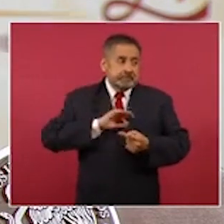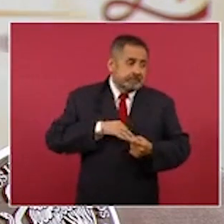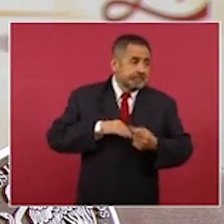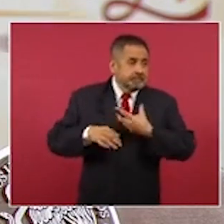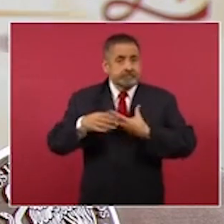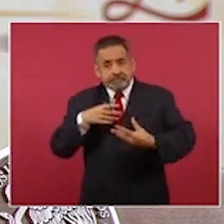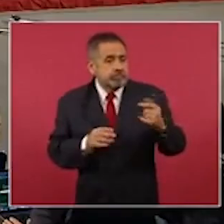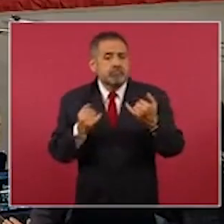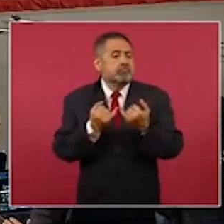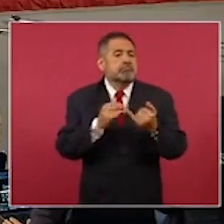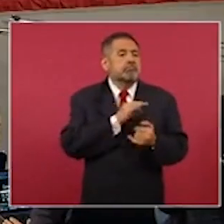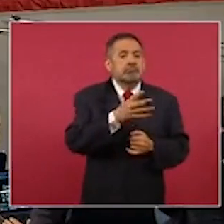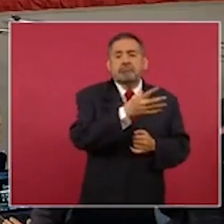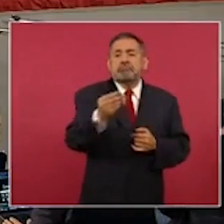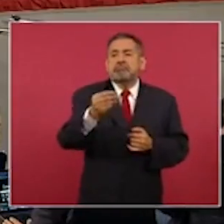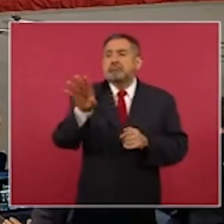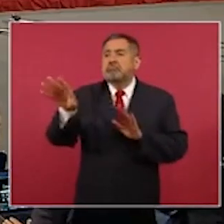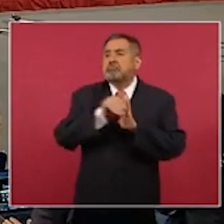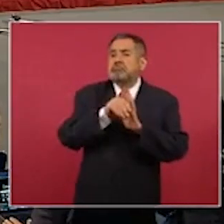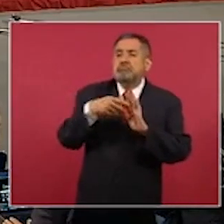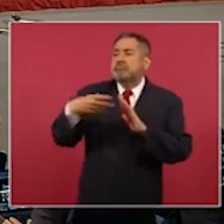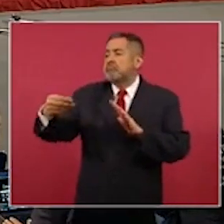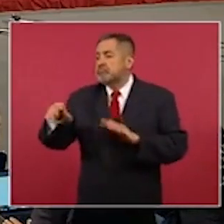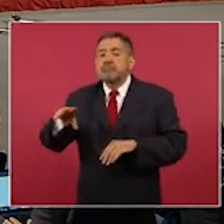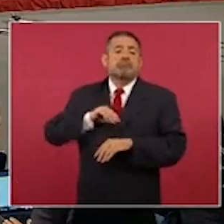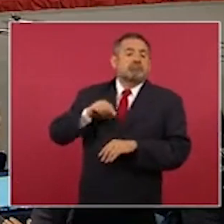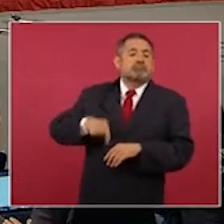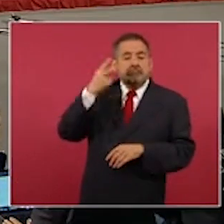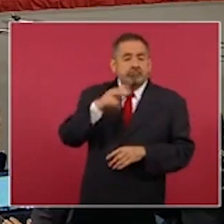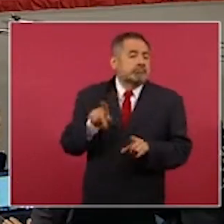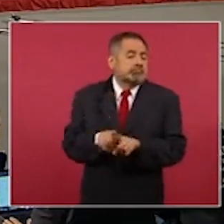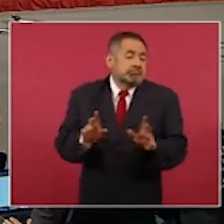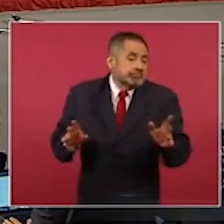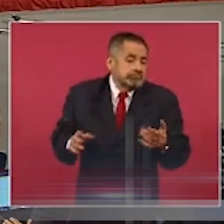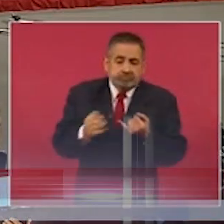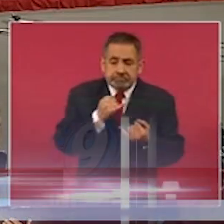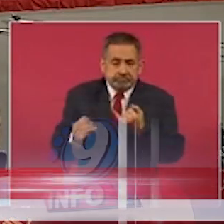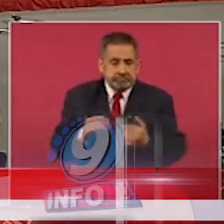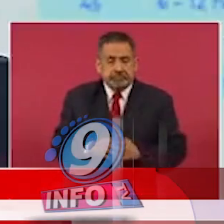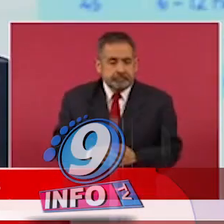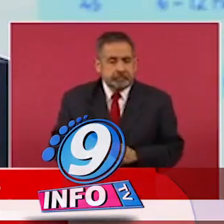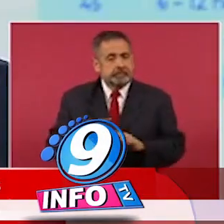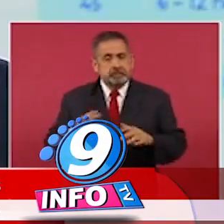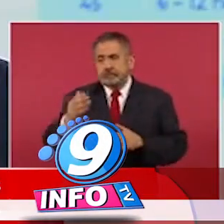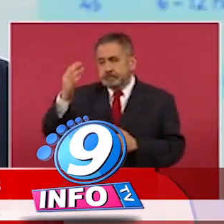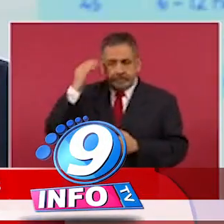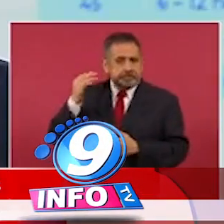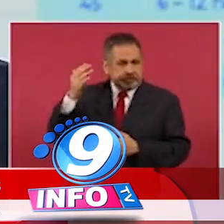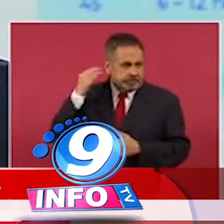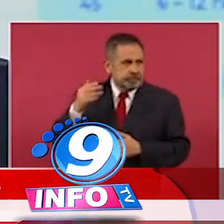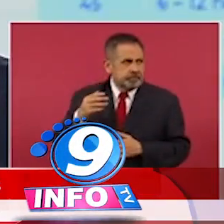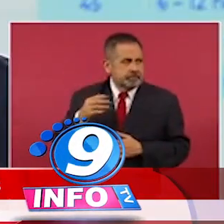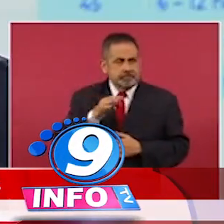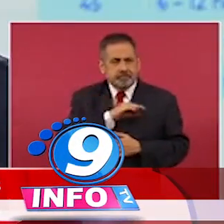han reportado casos en 237 países territorios y áreas los casos se han notificado en las seis regiones de la Organización